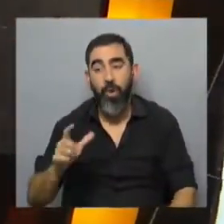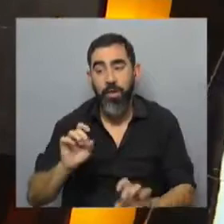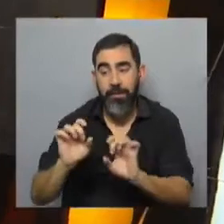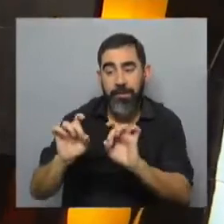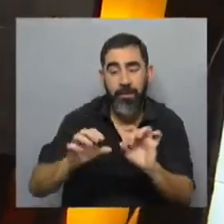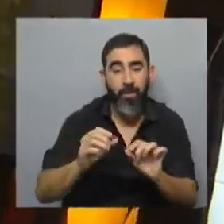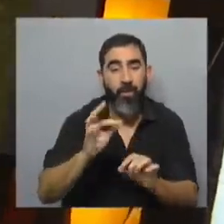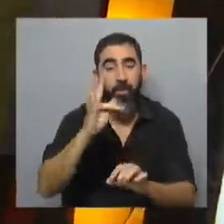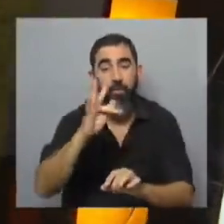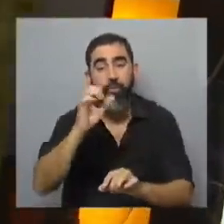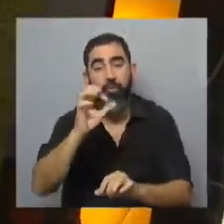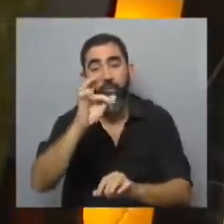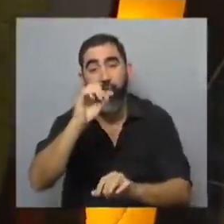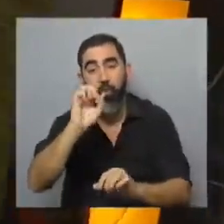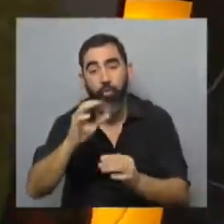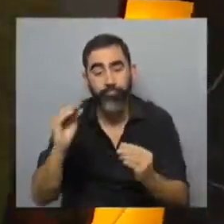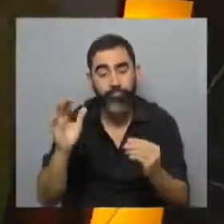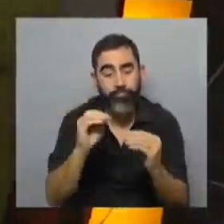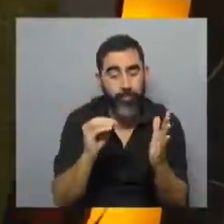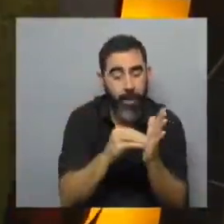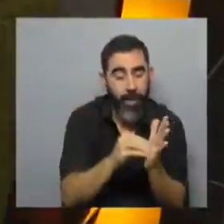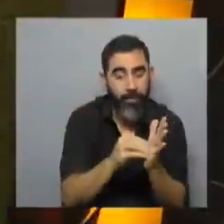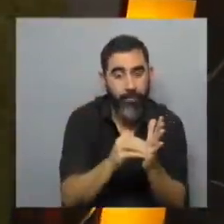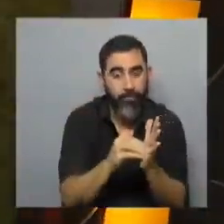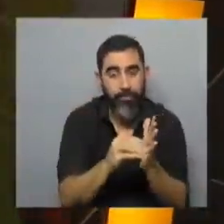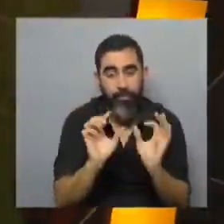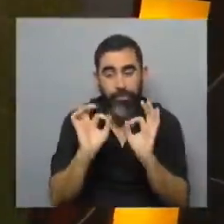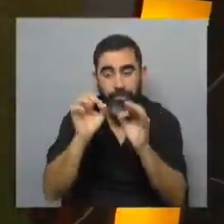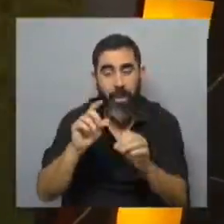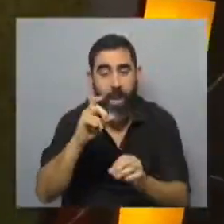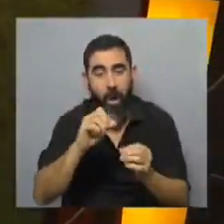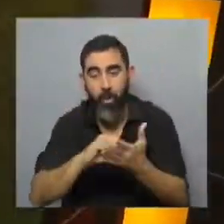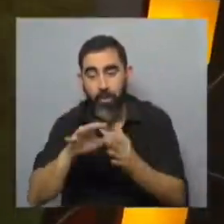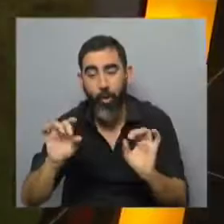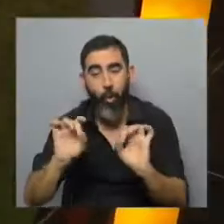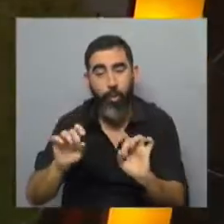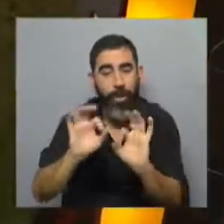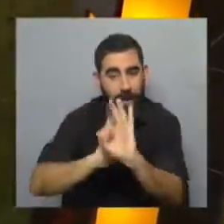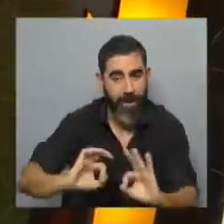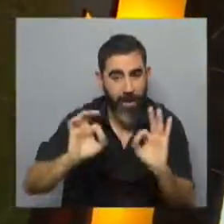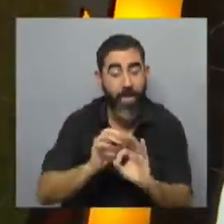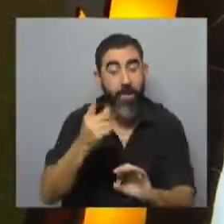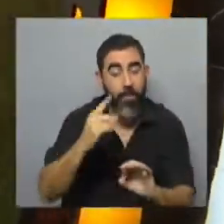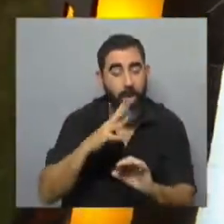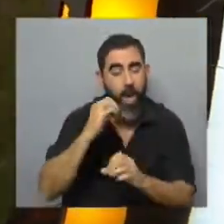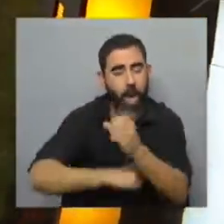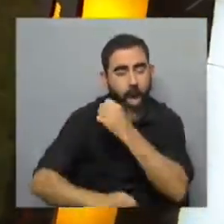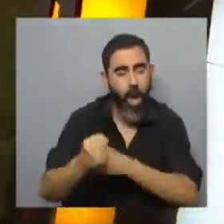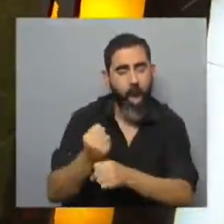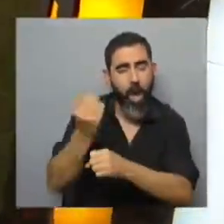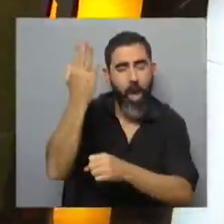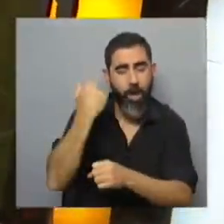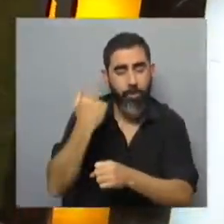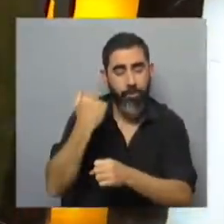el fósforo quedaba unido a las partículas y no se liberaba, y si no se liberaba, no llegaba al agua y no generaba contaminación. El tema es que hace un par de décadas